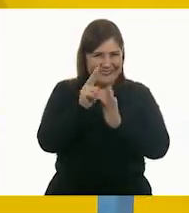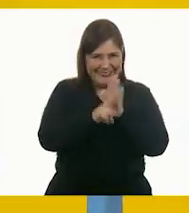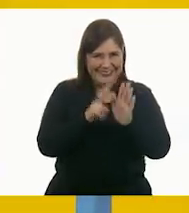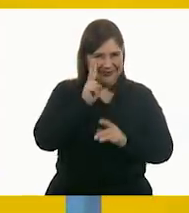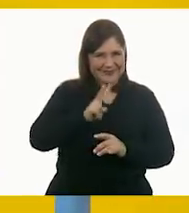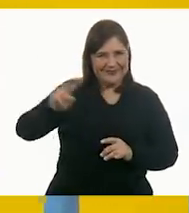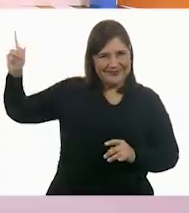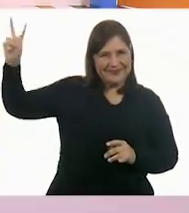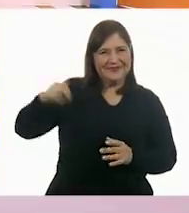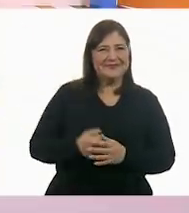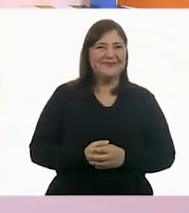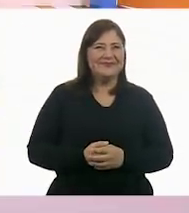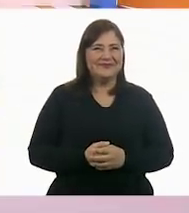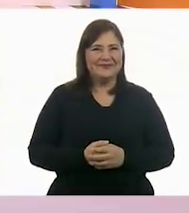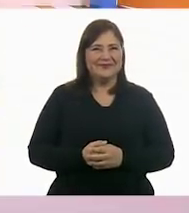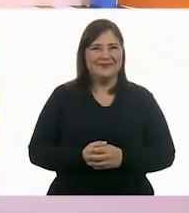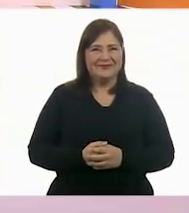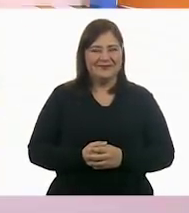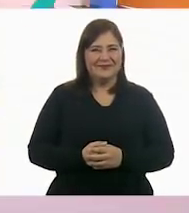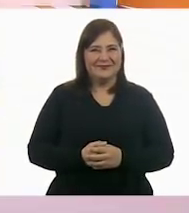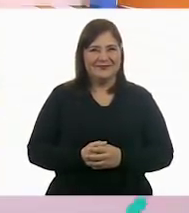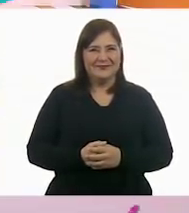video. ¡Vamos a movernos!